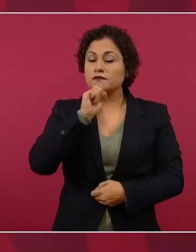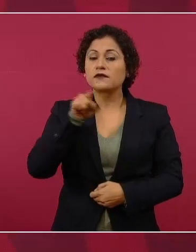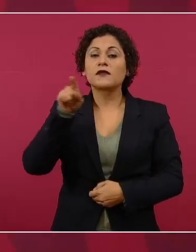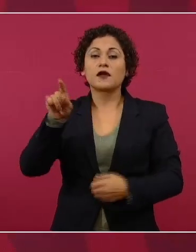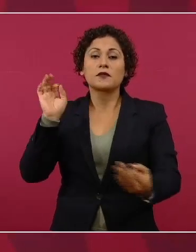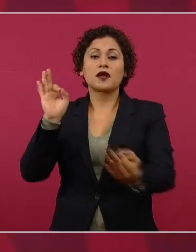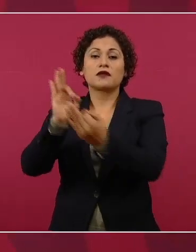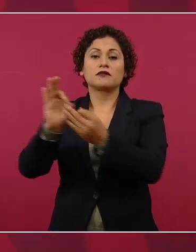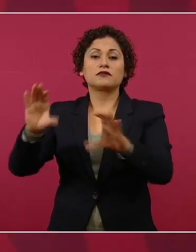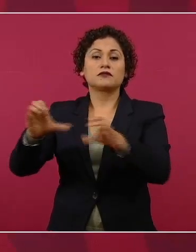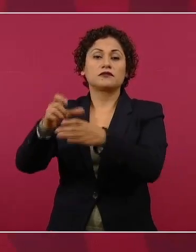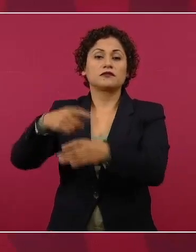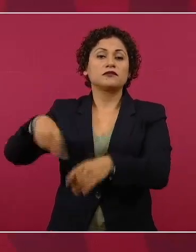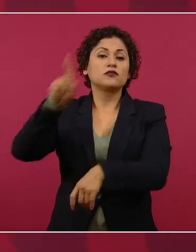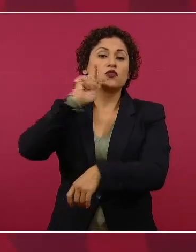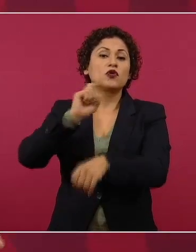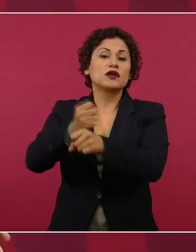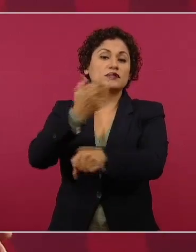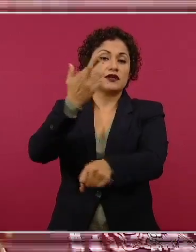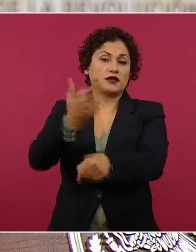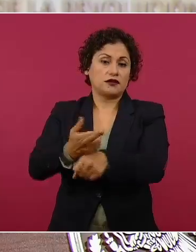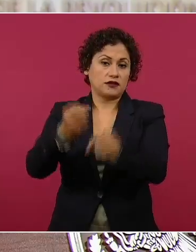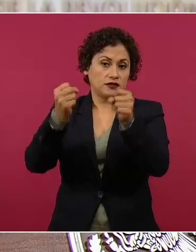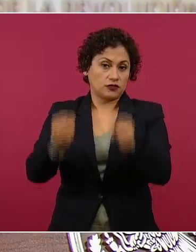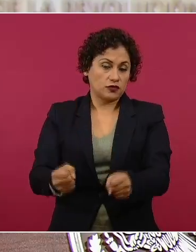Rosa Isela. Perfecto. Y